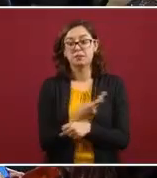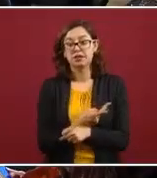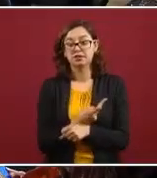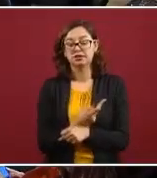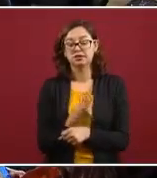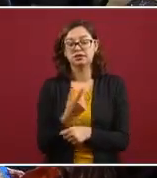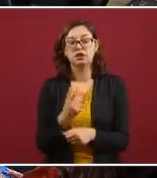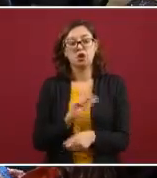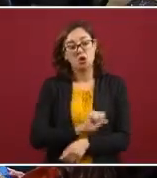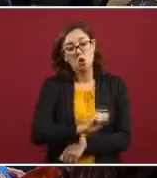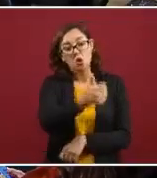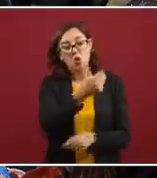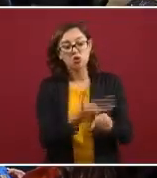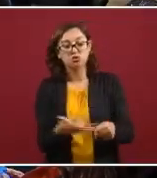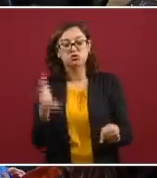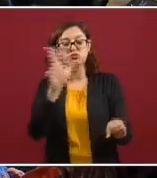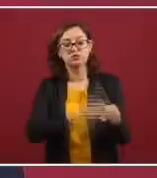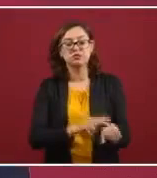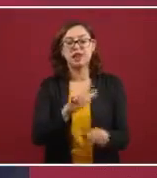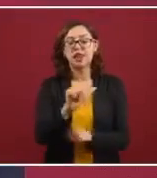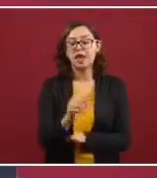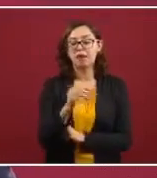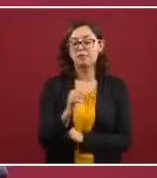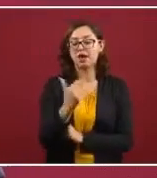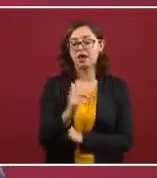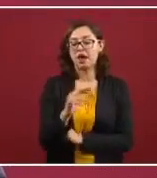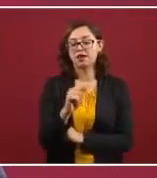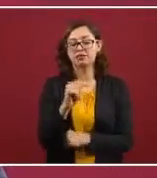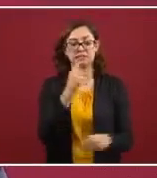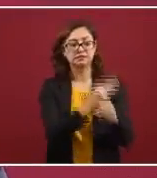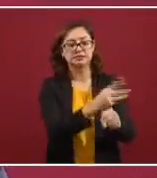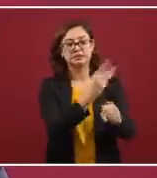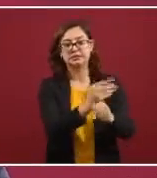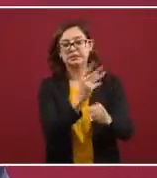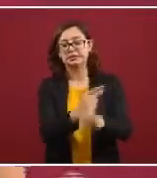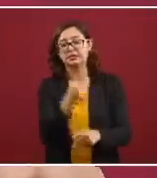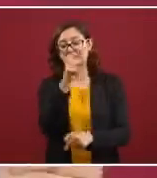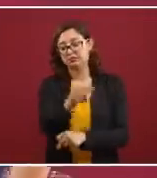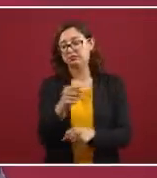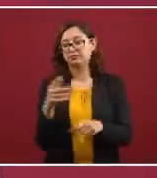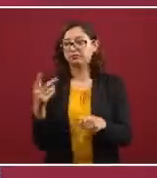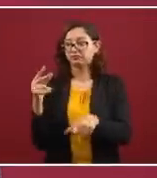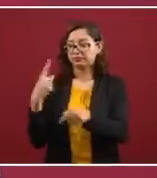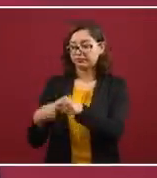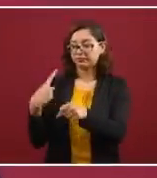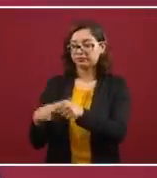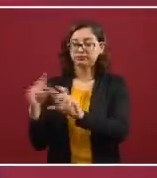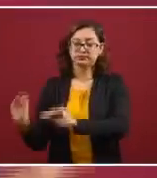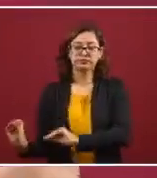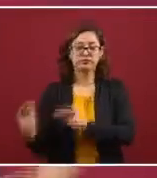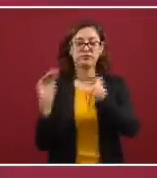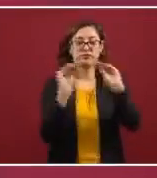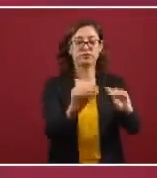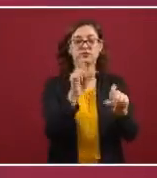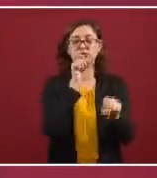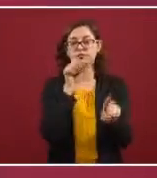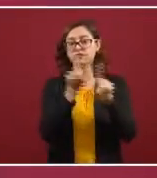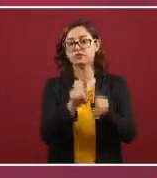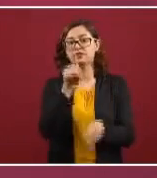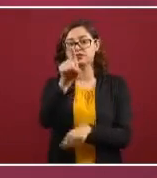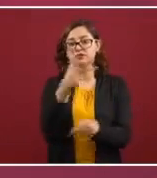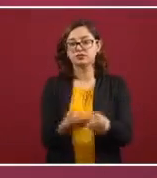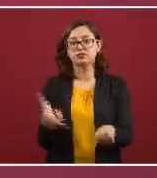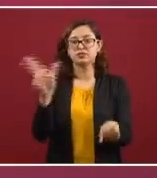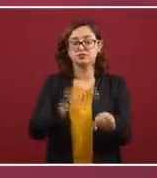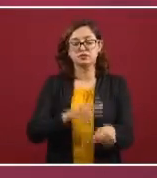piso completo en el Hospital de la Margarita y se están también trabajando con un hospital universitario, así como el de